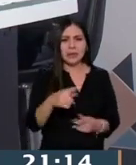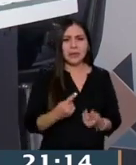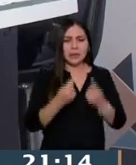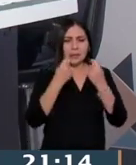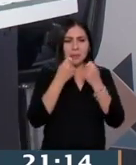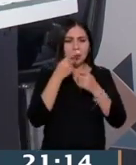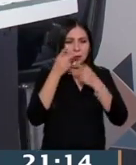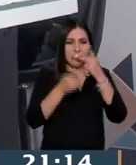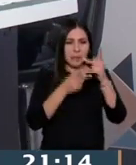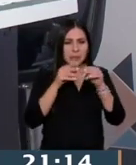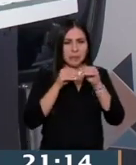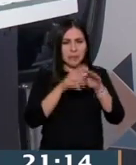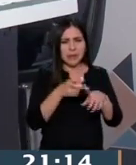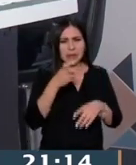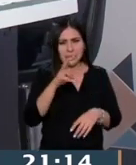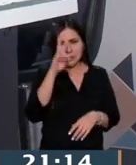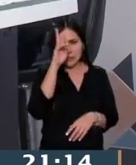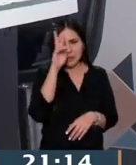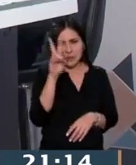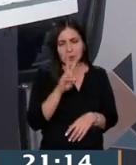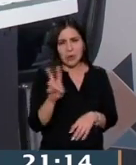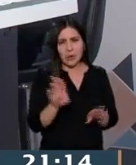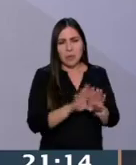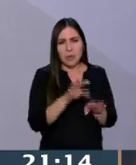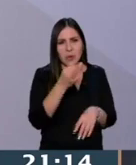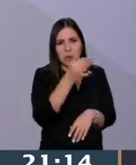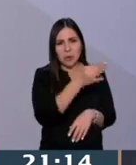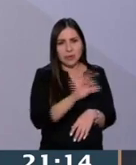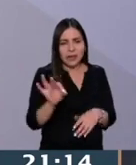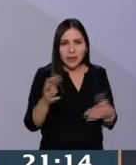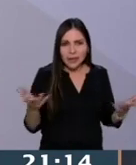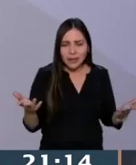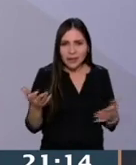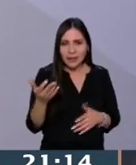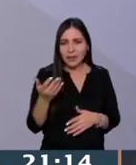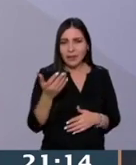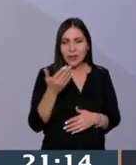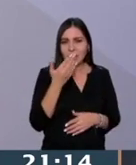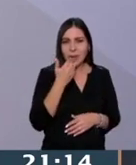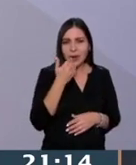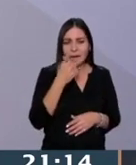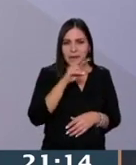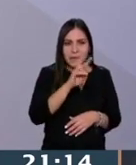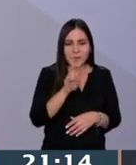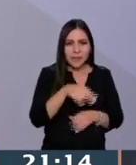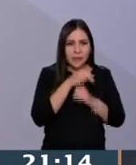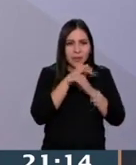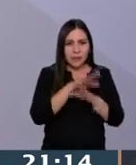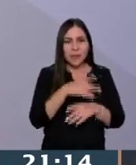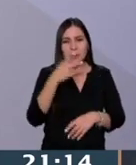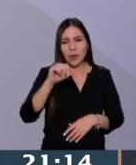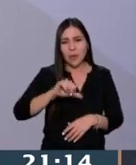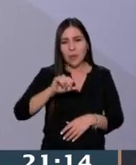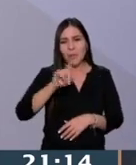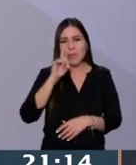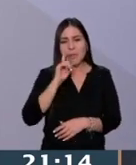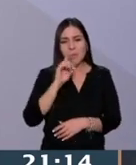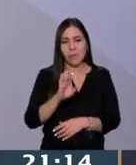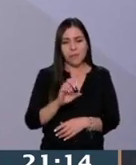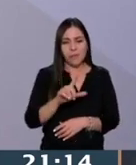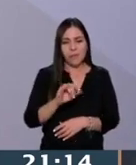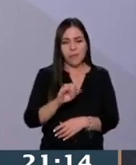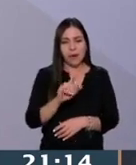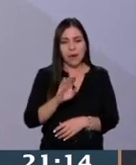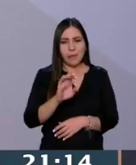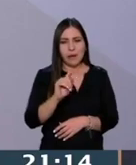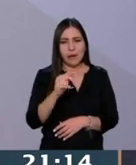de la desinformación, pero el equipo de Infodemia, a partir de lo que informó hoy Elizabeth Vilchis, realizó un